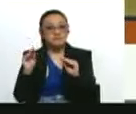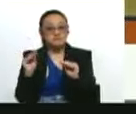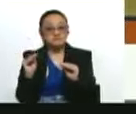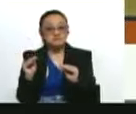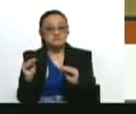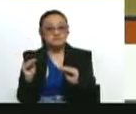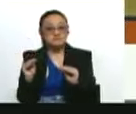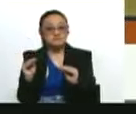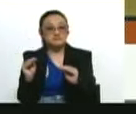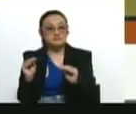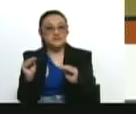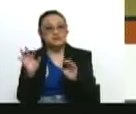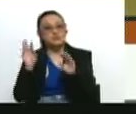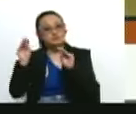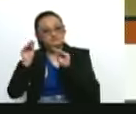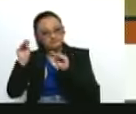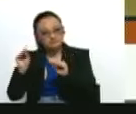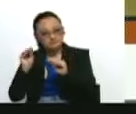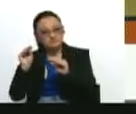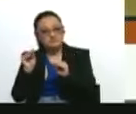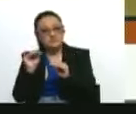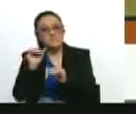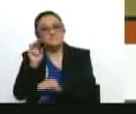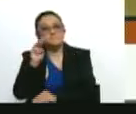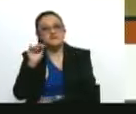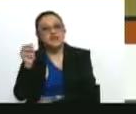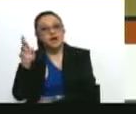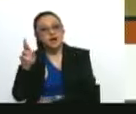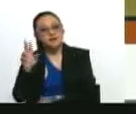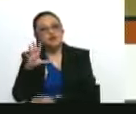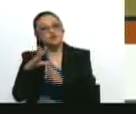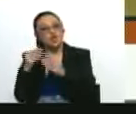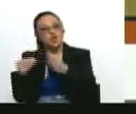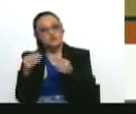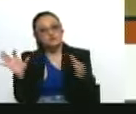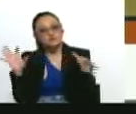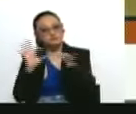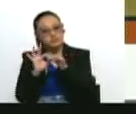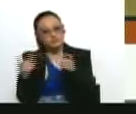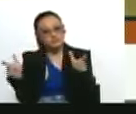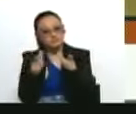invocar el TIAR, lo hicimos en conjunto.